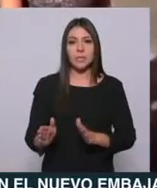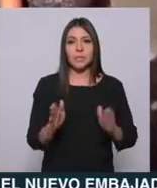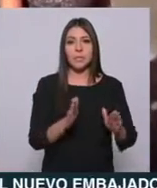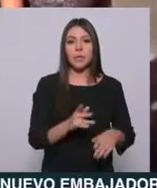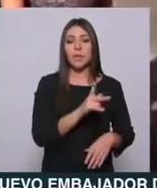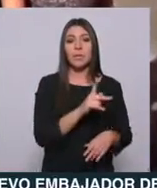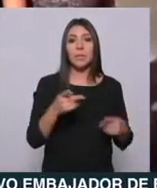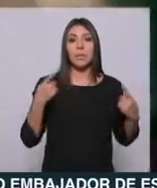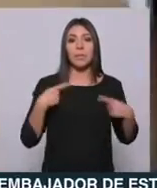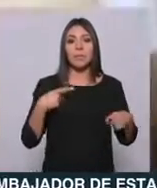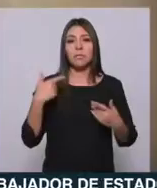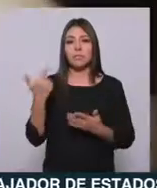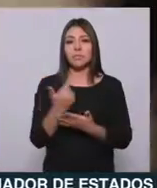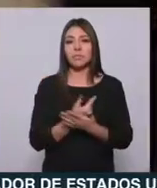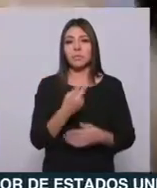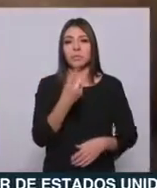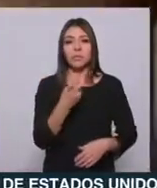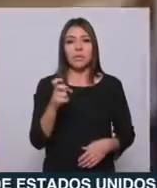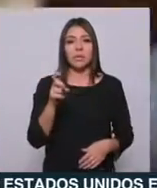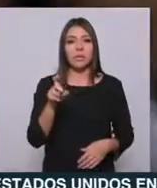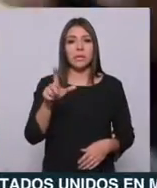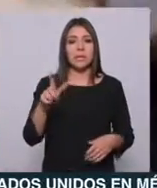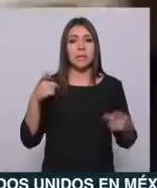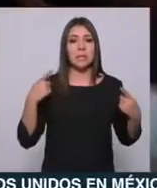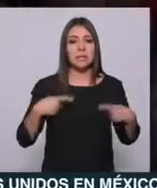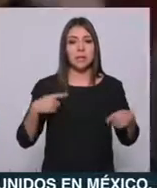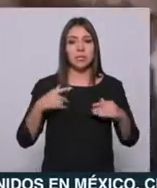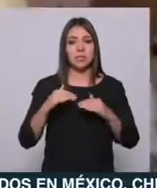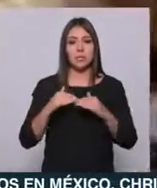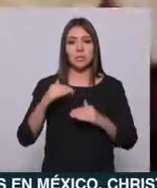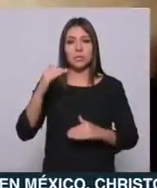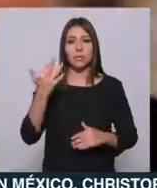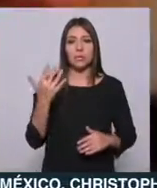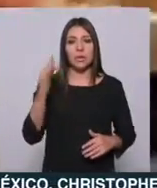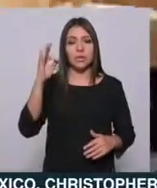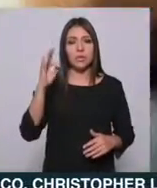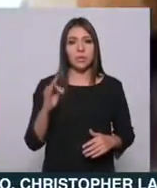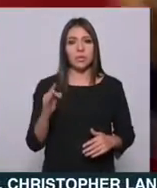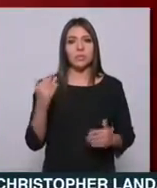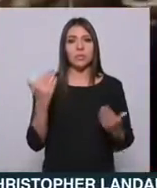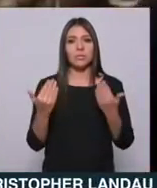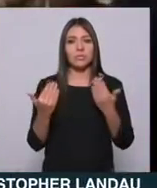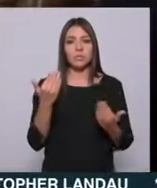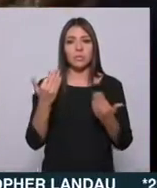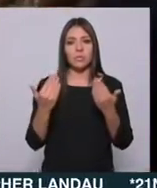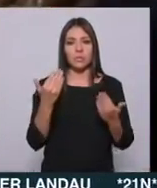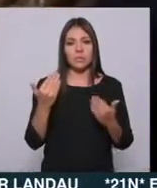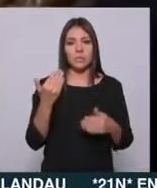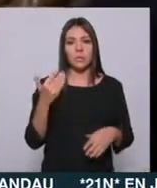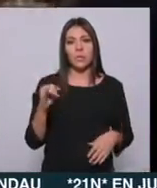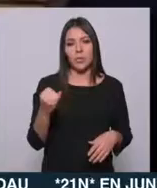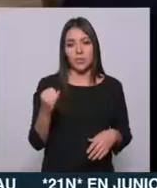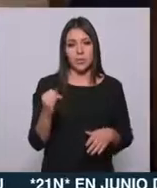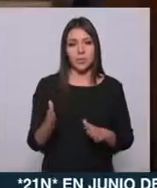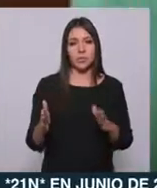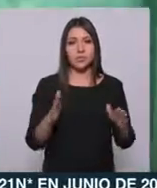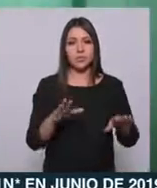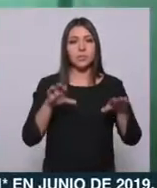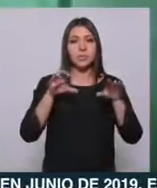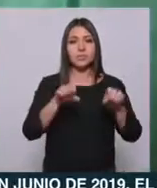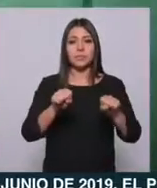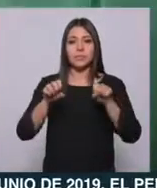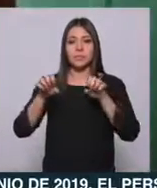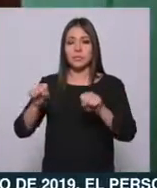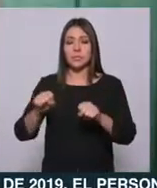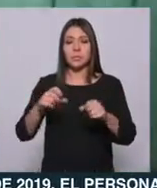de víctimas, se contabilizaron 237, un aumento de 50% en comparación con junio. En temas de detenciones, la